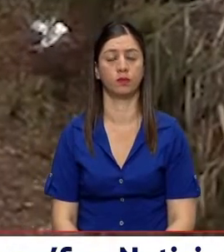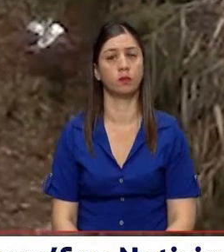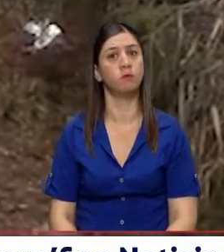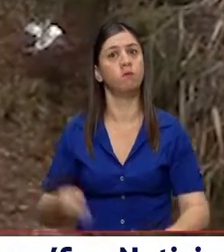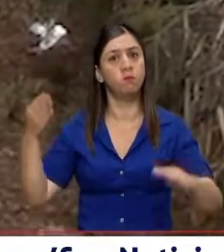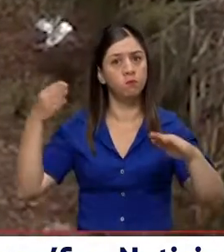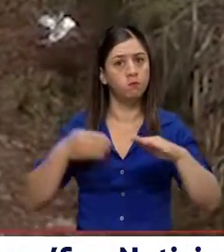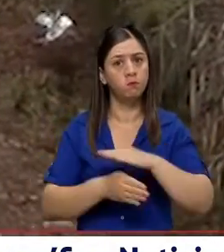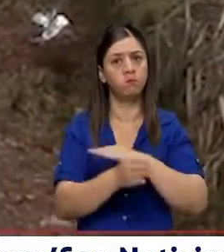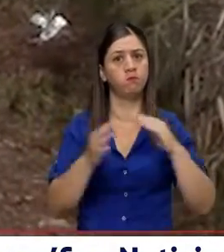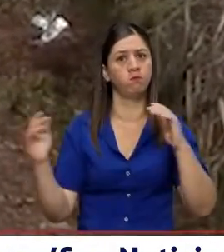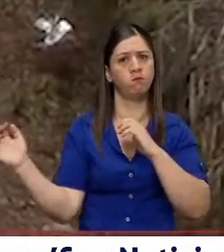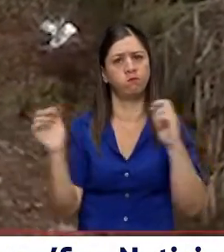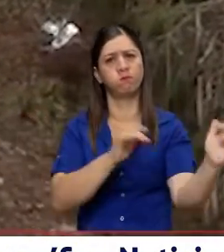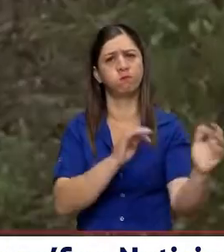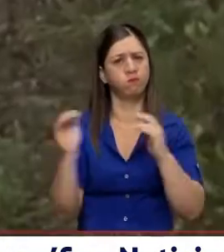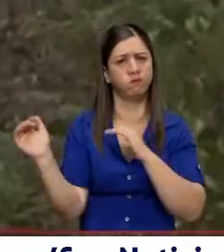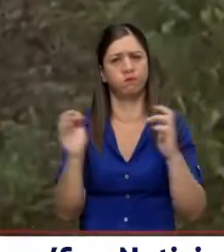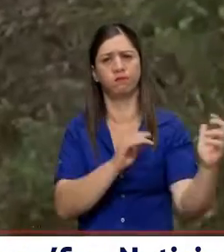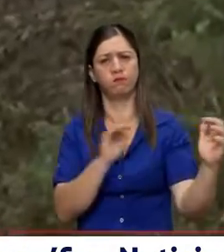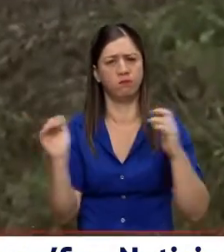Entraron en combate, posteriormente